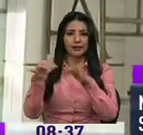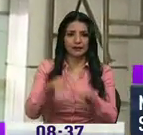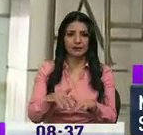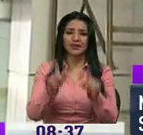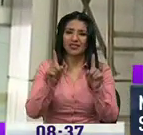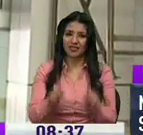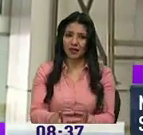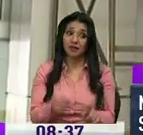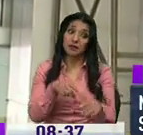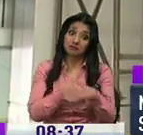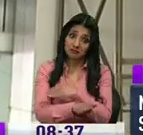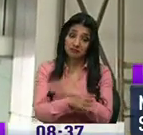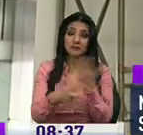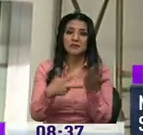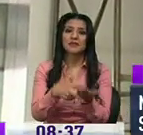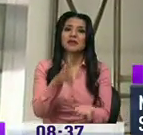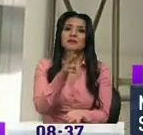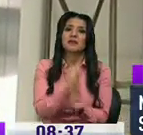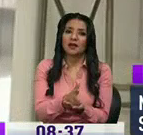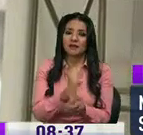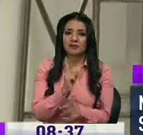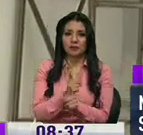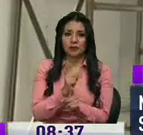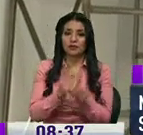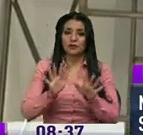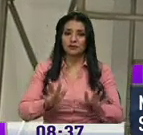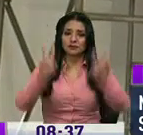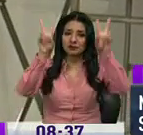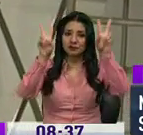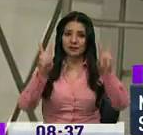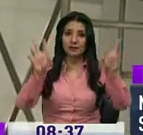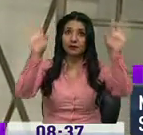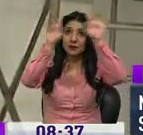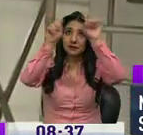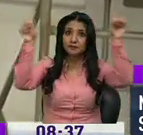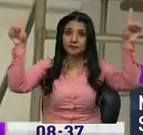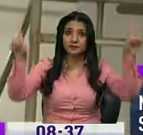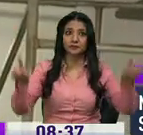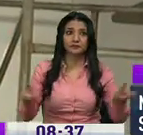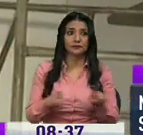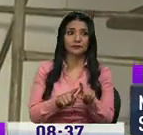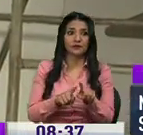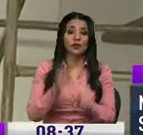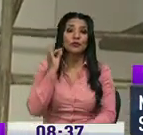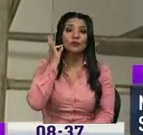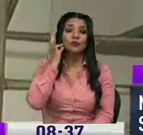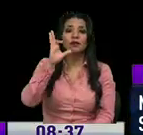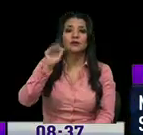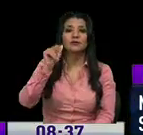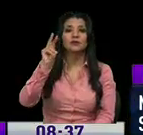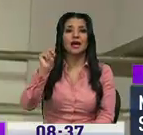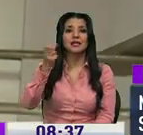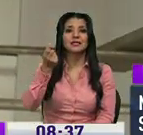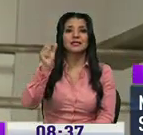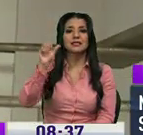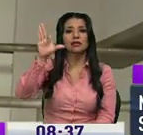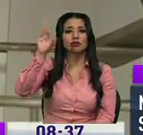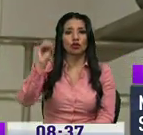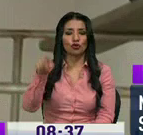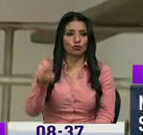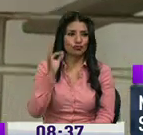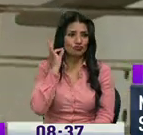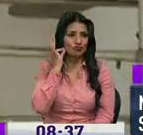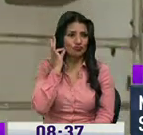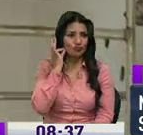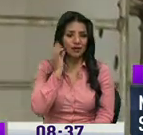obligado por los terminales. Justamente acá está el tema del mural donde está Mamá Tránsito, que se ha denominado el nombre de como tal, donde